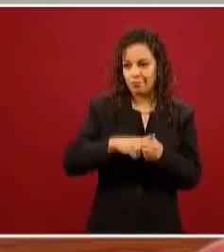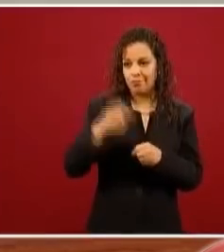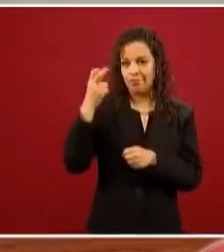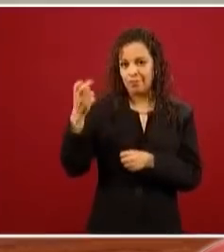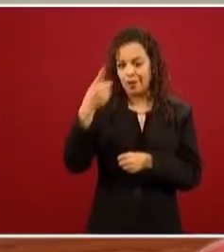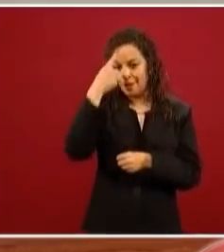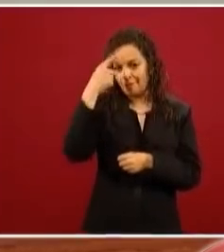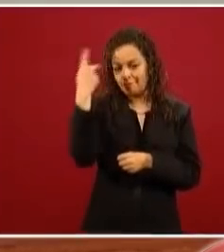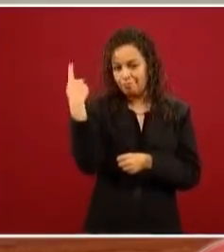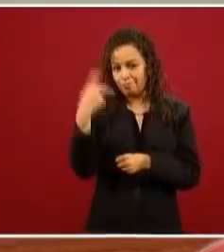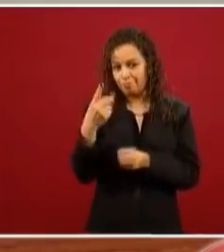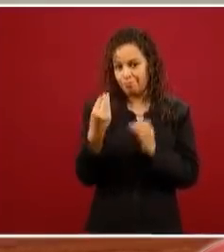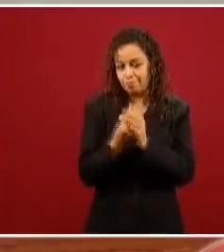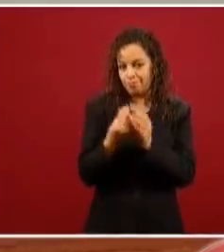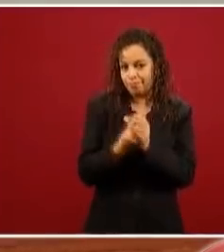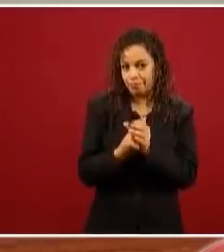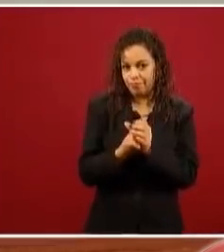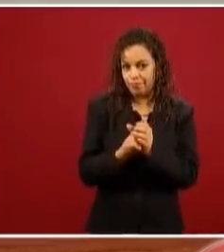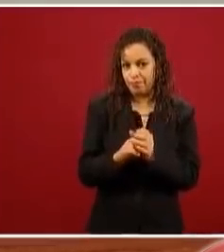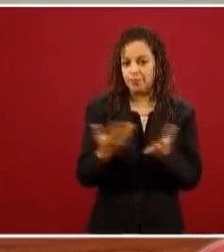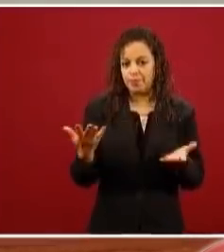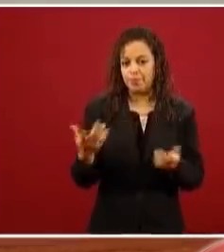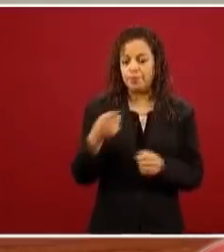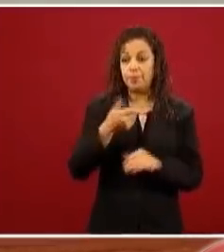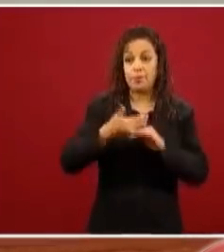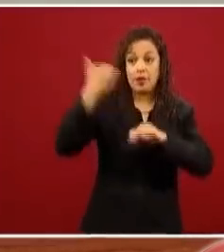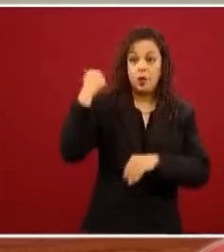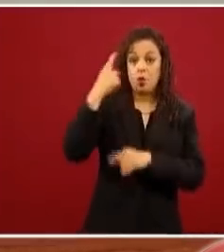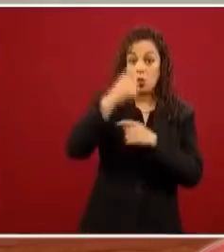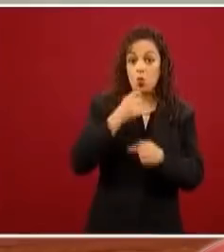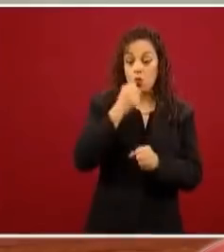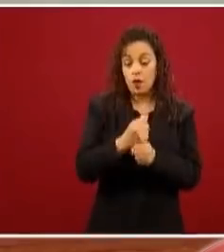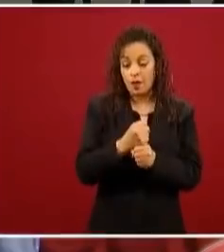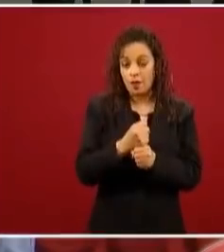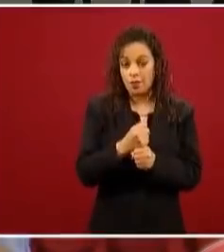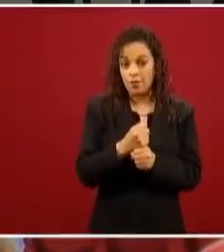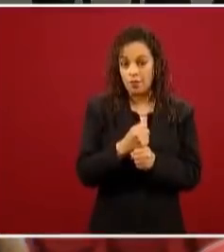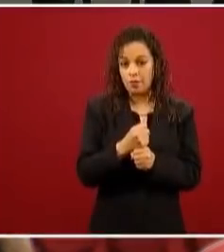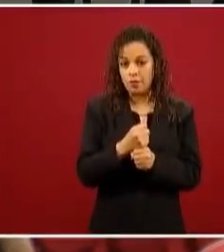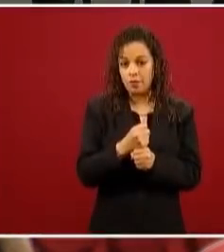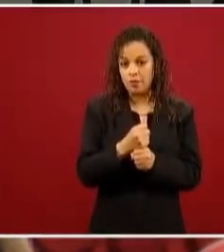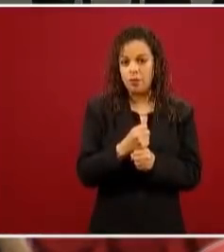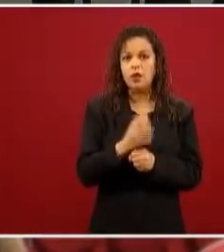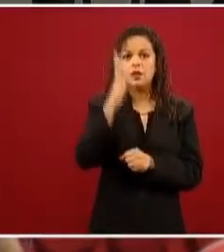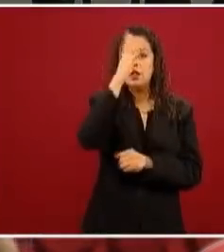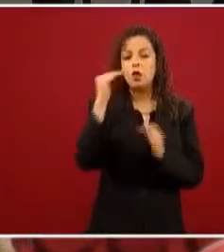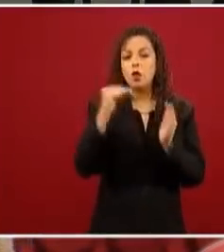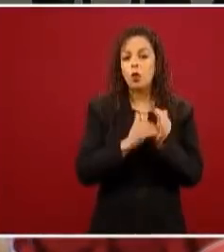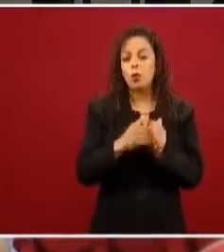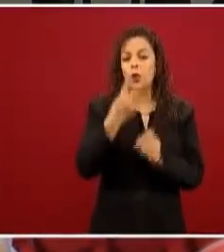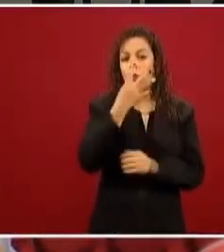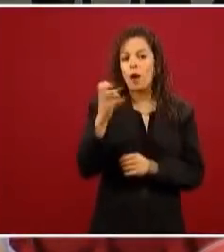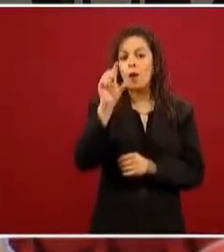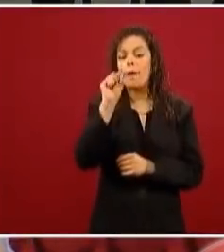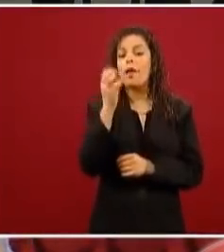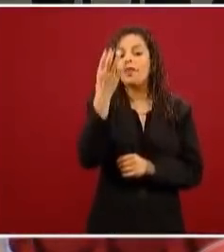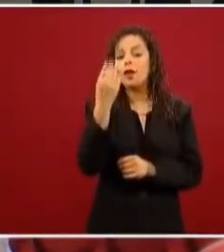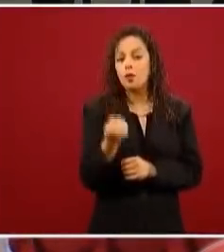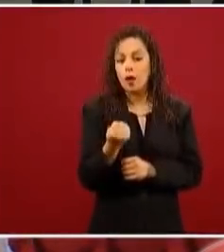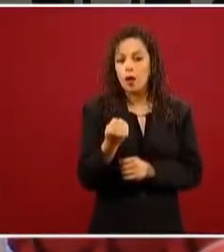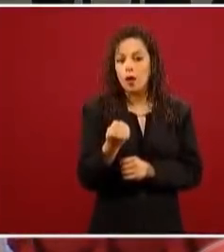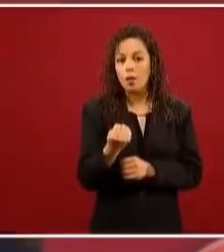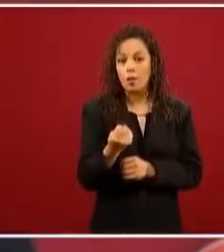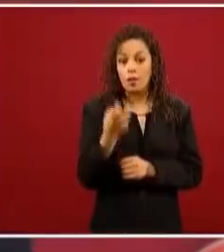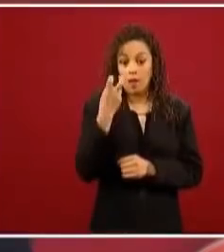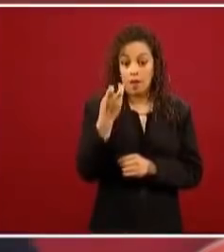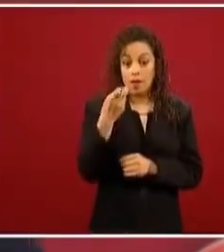médicas. Solo para dar una idea, el año pasado fueron 5,429, es un incremento